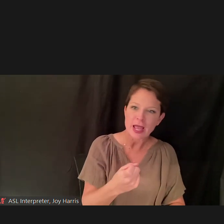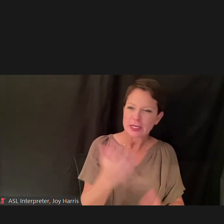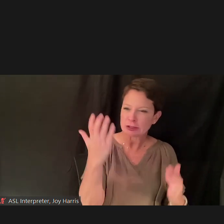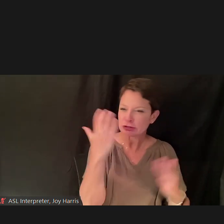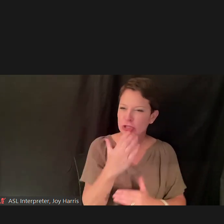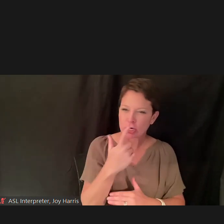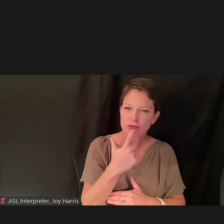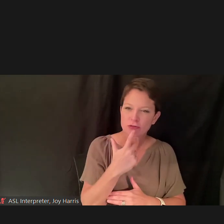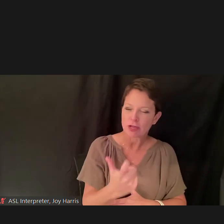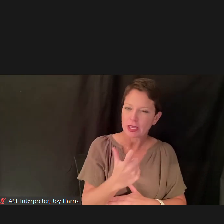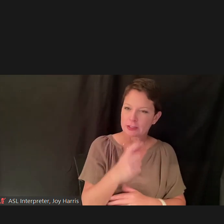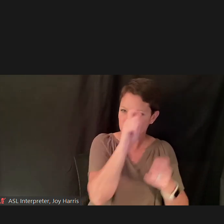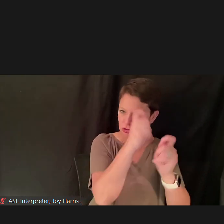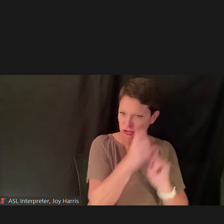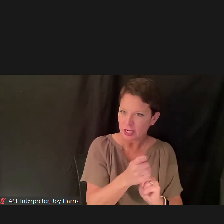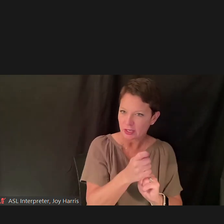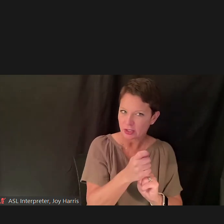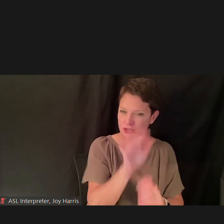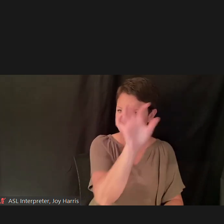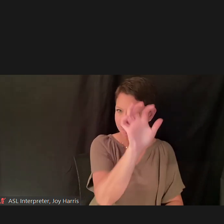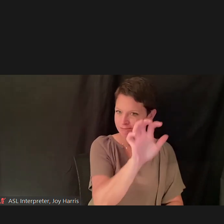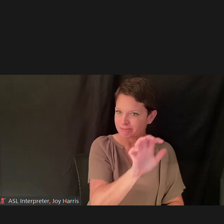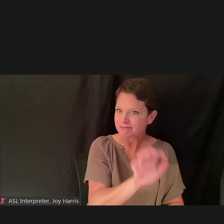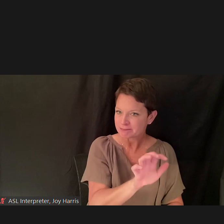amarillo, naranja, rojo.